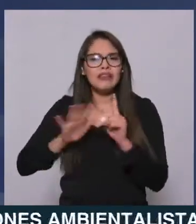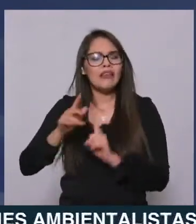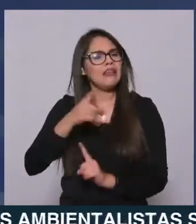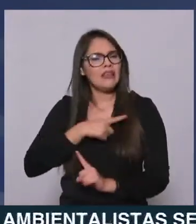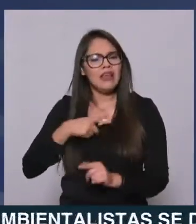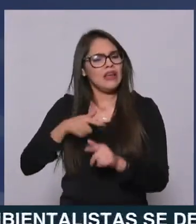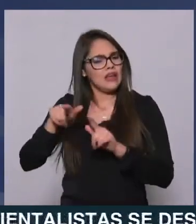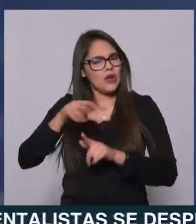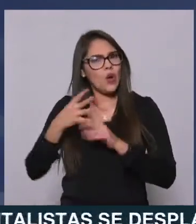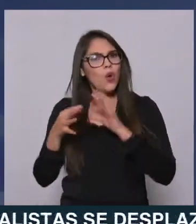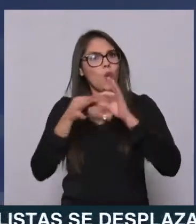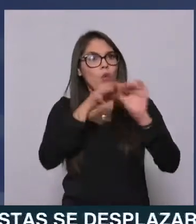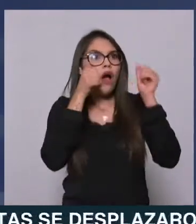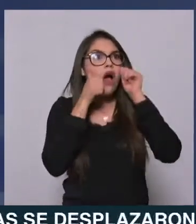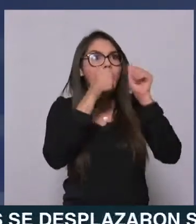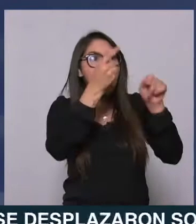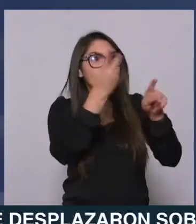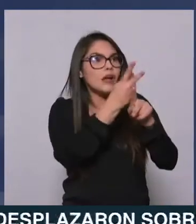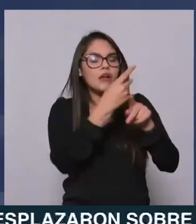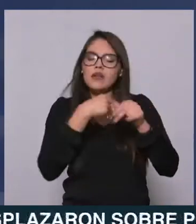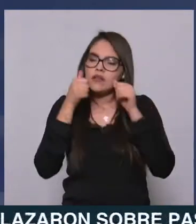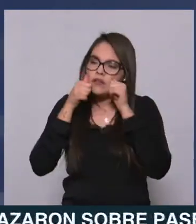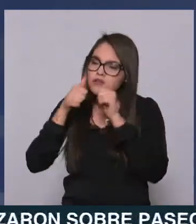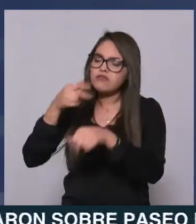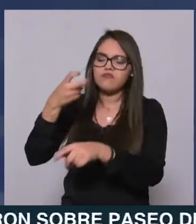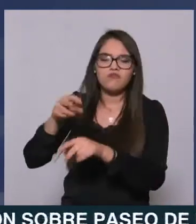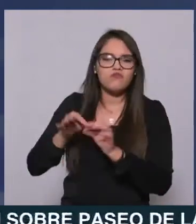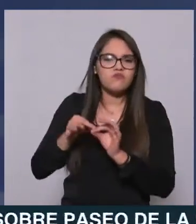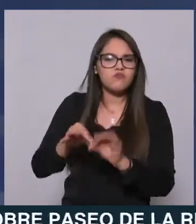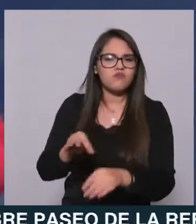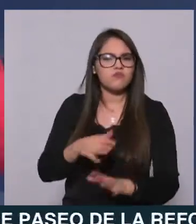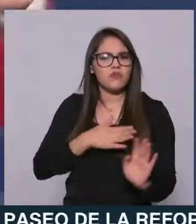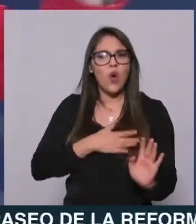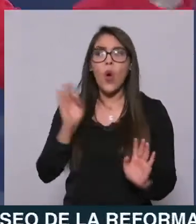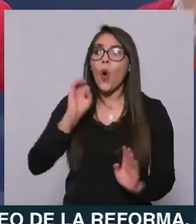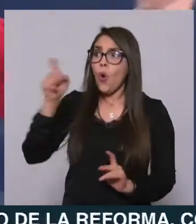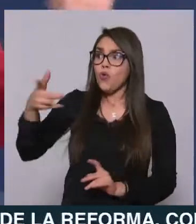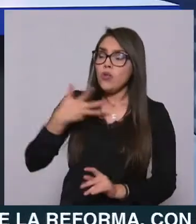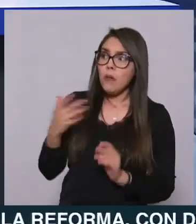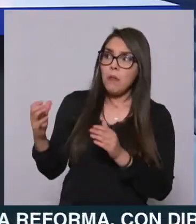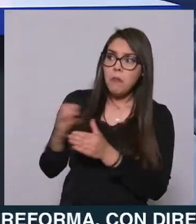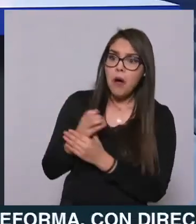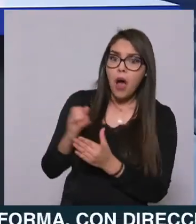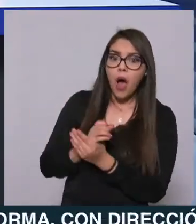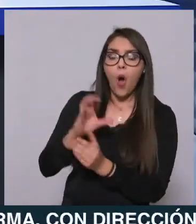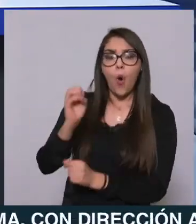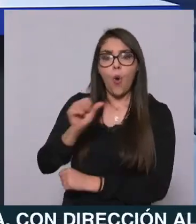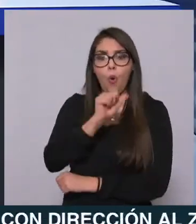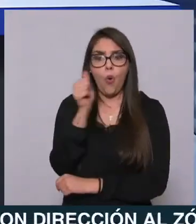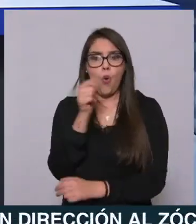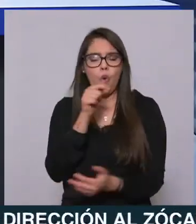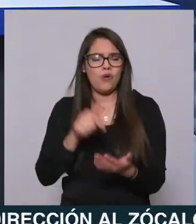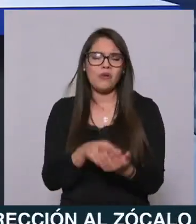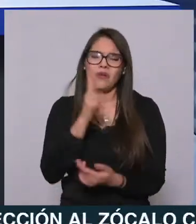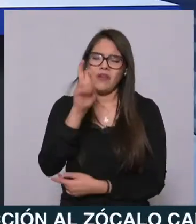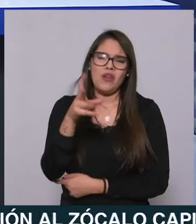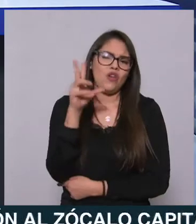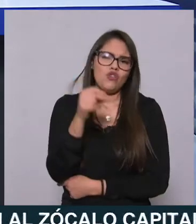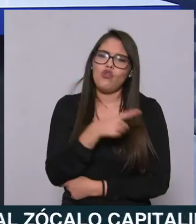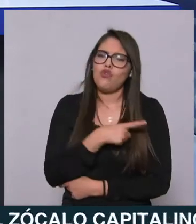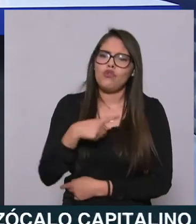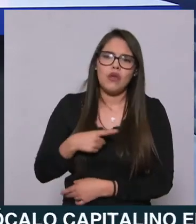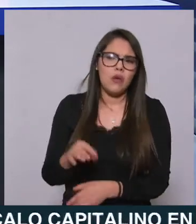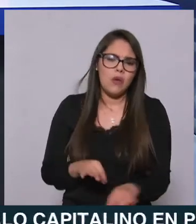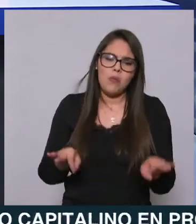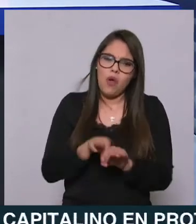con ellos o atentos, no metidos en saber si estuvo en el bar o estuvo en un lugar que a nadie nos debe interesar